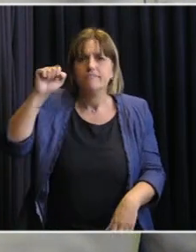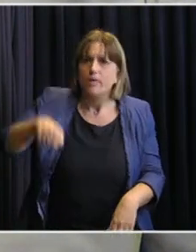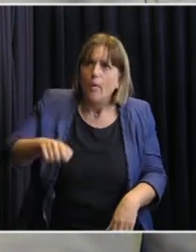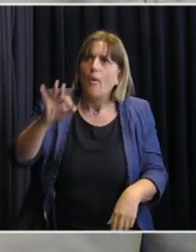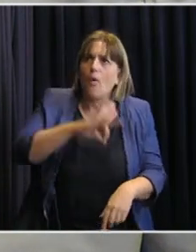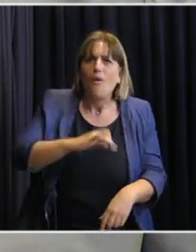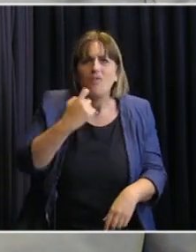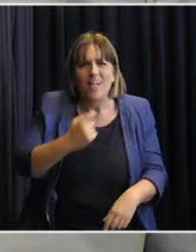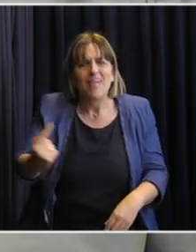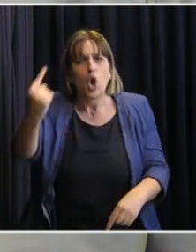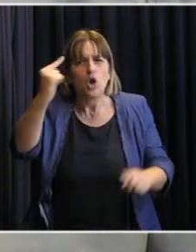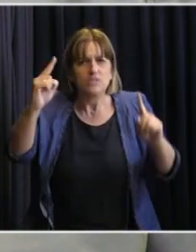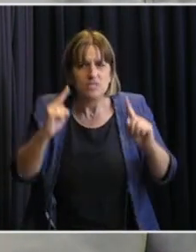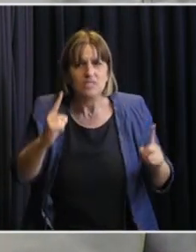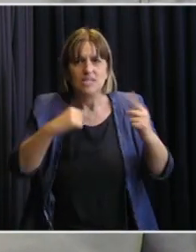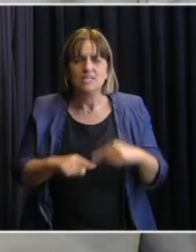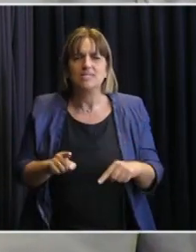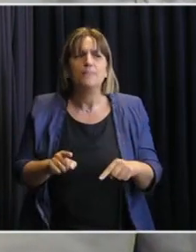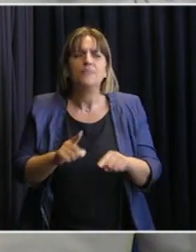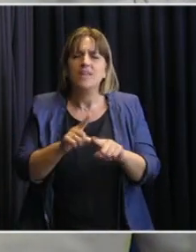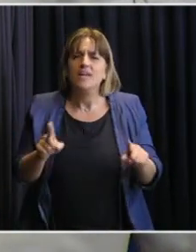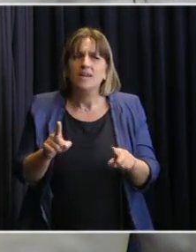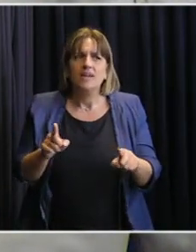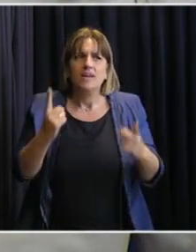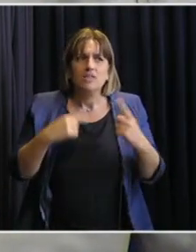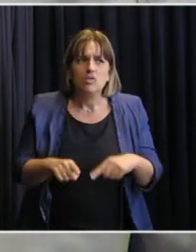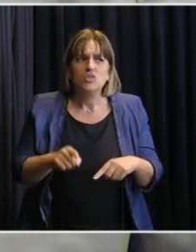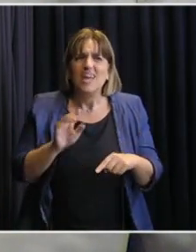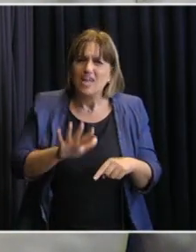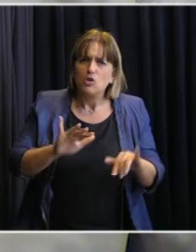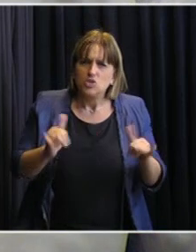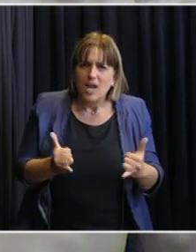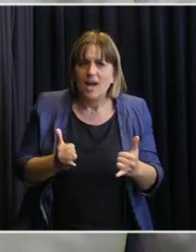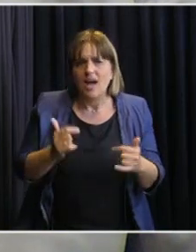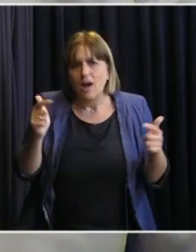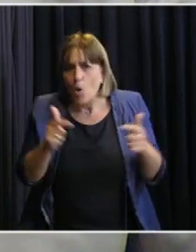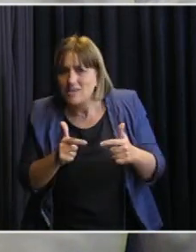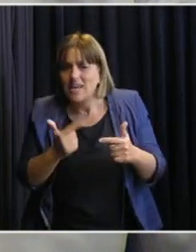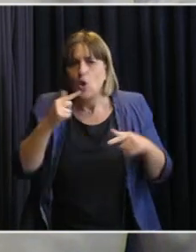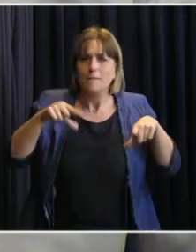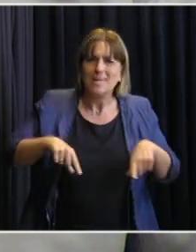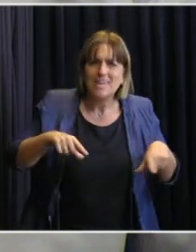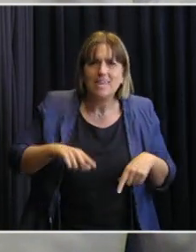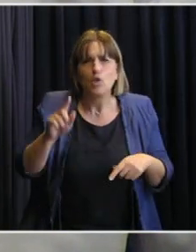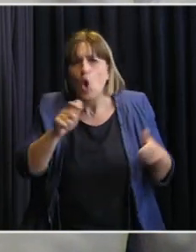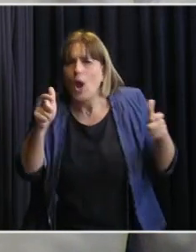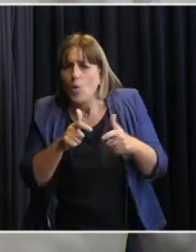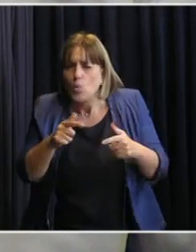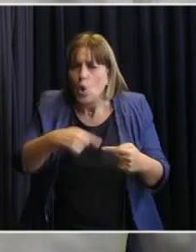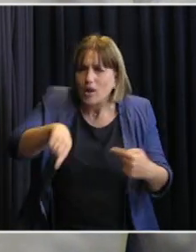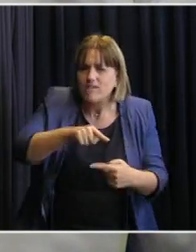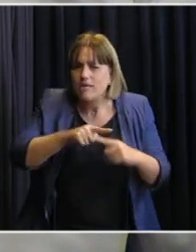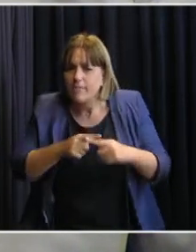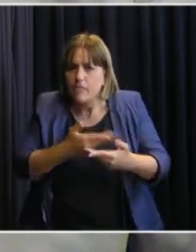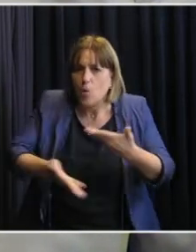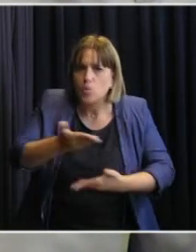que, medidas de lo que está ocurriendo. ¿Se analizó esto en algún momento ya en este Consejo de Ministros con alguna reunión anterior? ¿Qué más puede